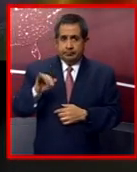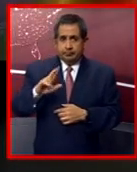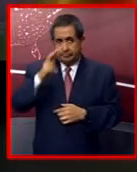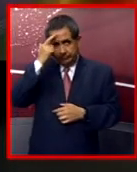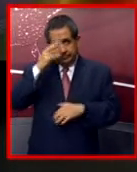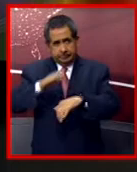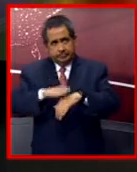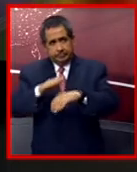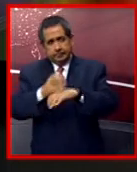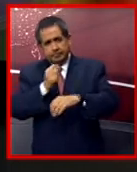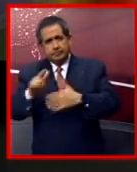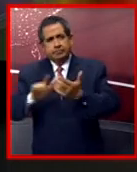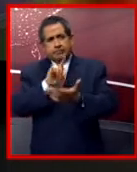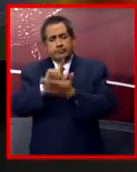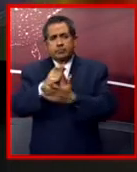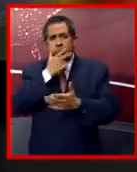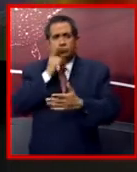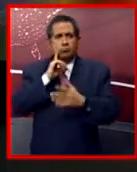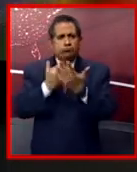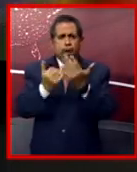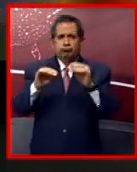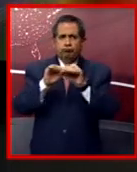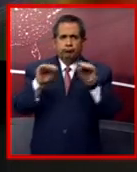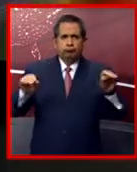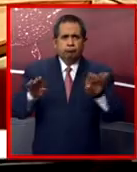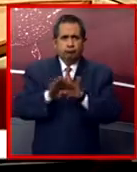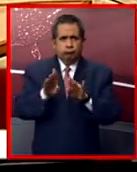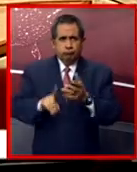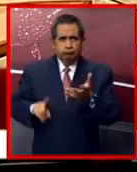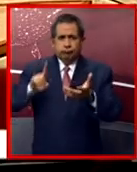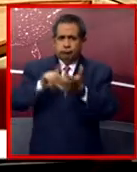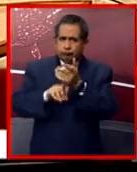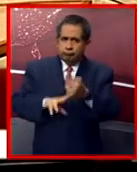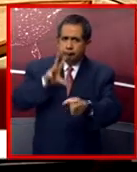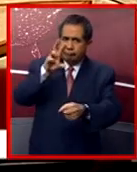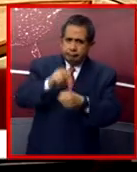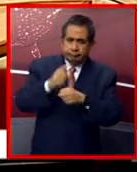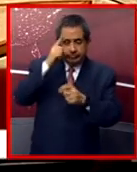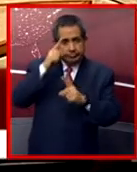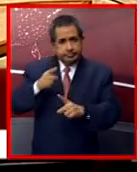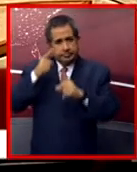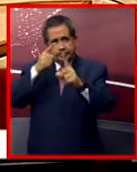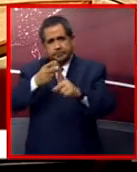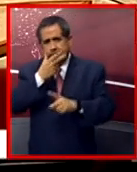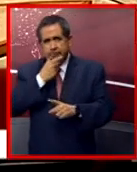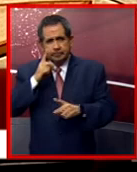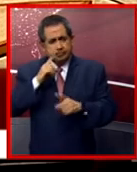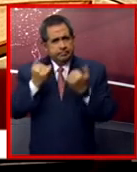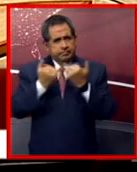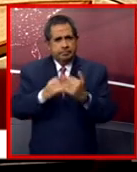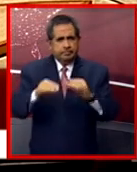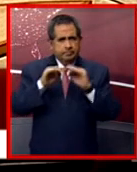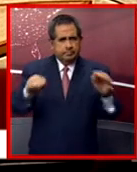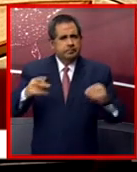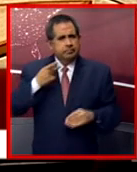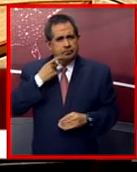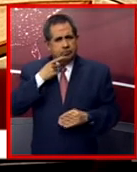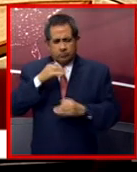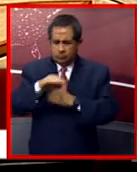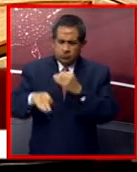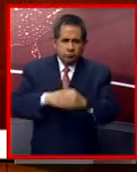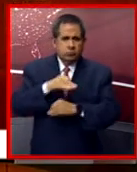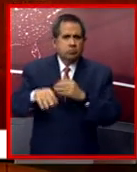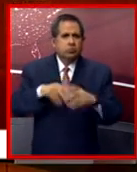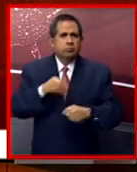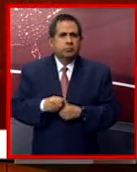algunas leyes para consolidar la igualdad sustantiva, entre ellas el incorporar la perspectiva de género como eje transversal de toda política